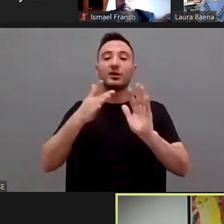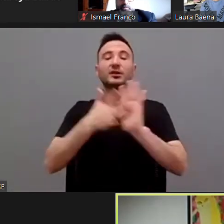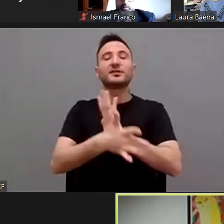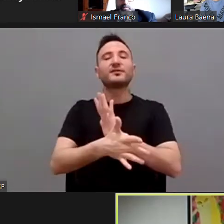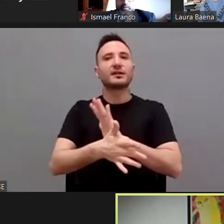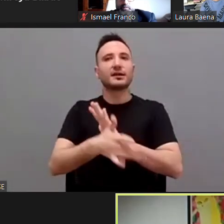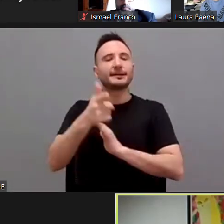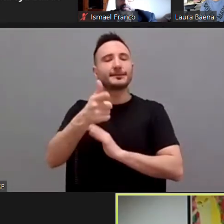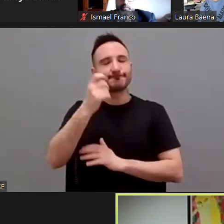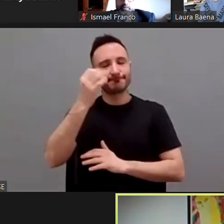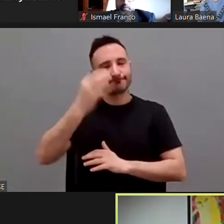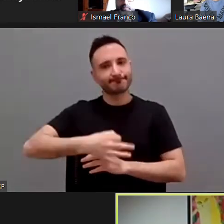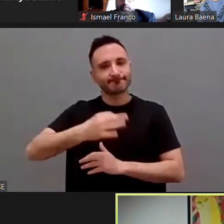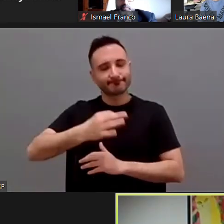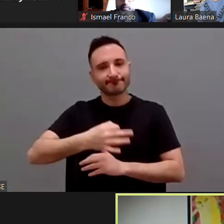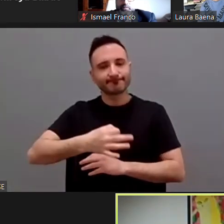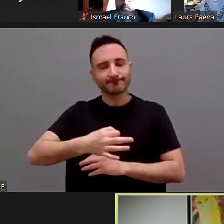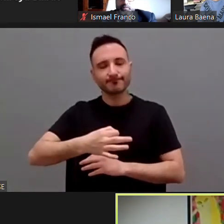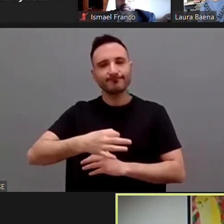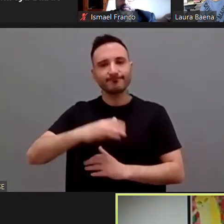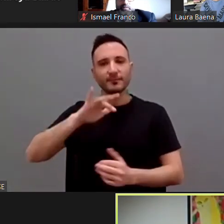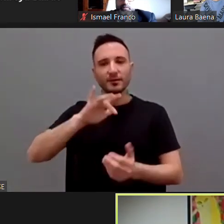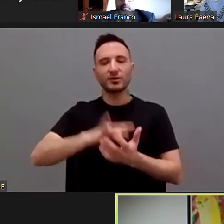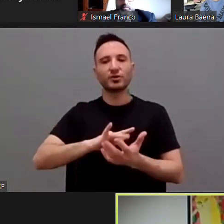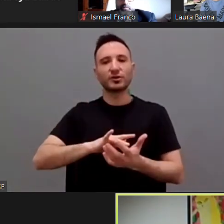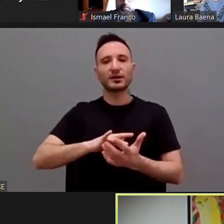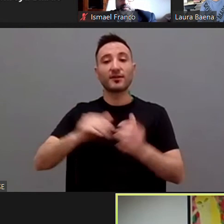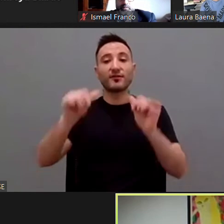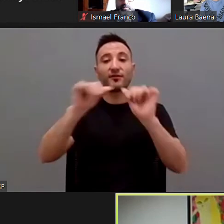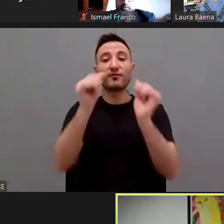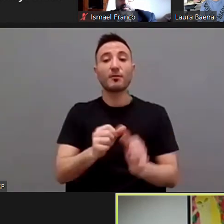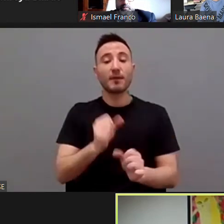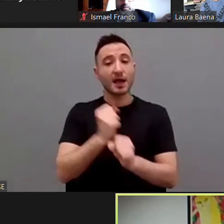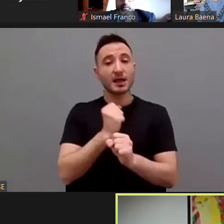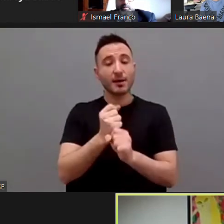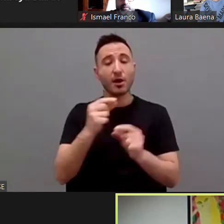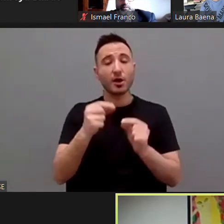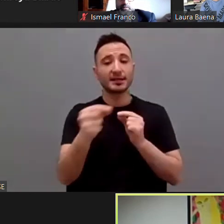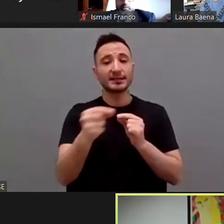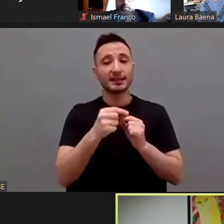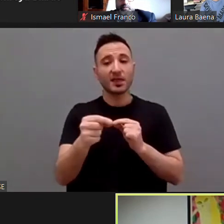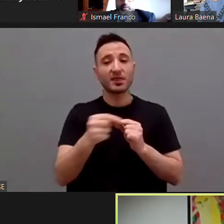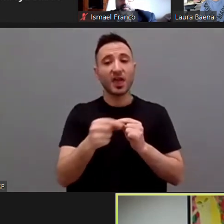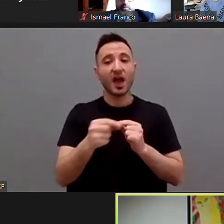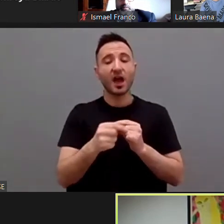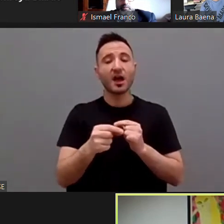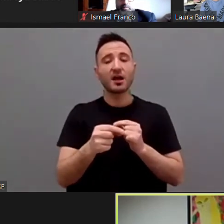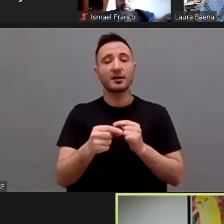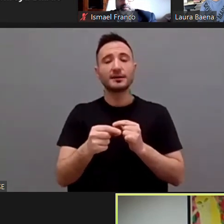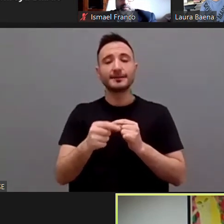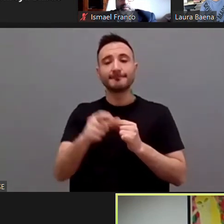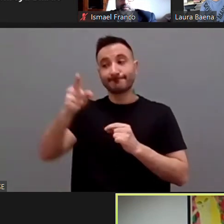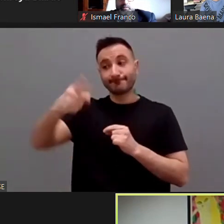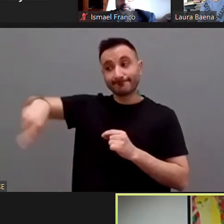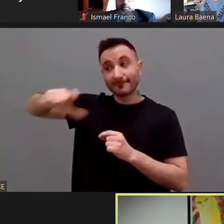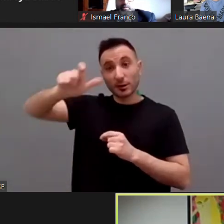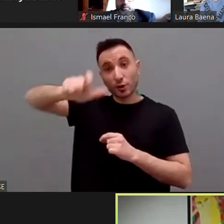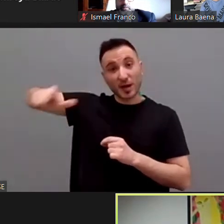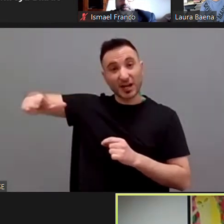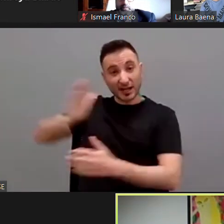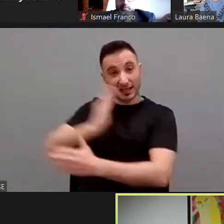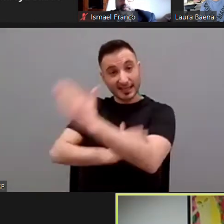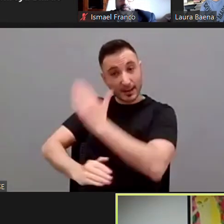un avance en las fórmulas de teletrabajo y en la posibilidad de teletrabajar a esas personas les permite